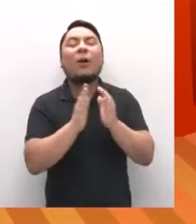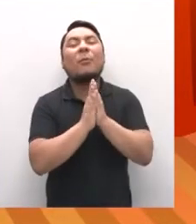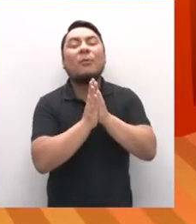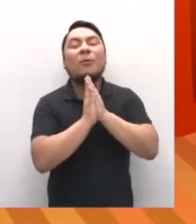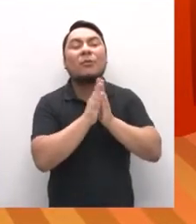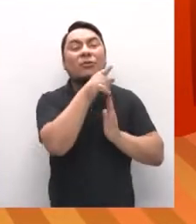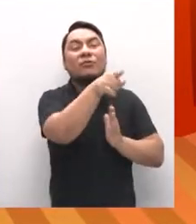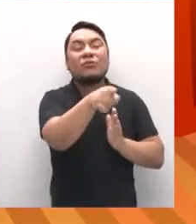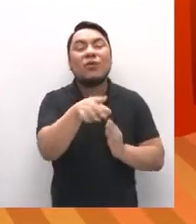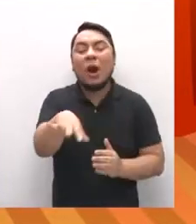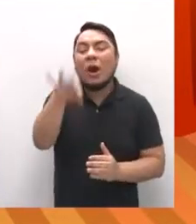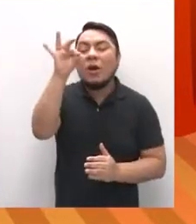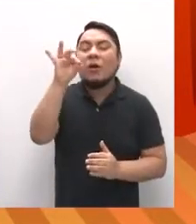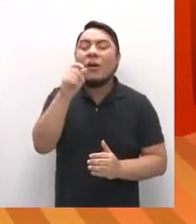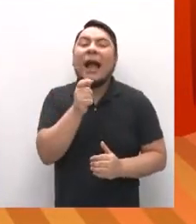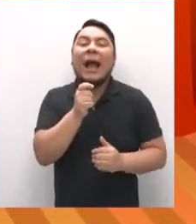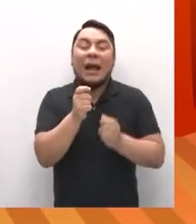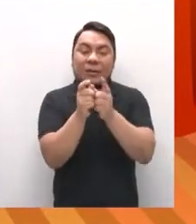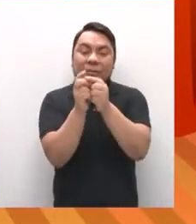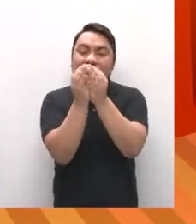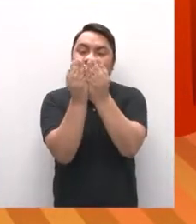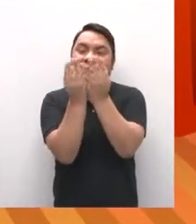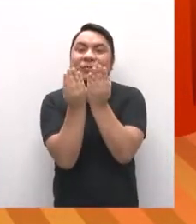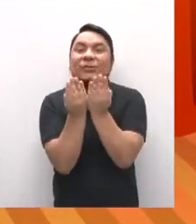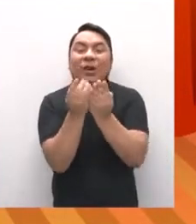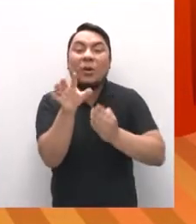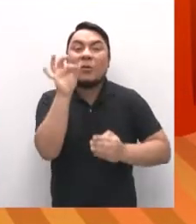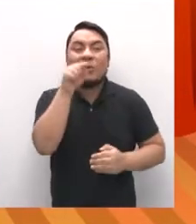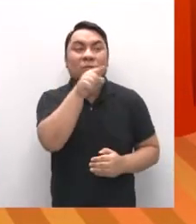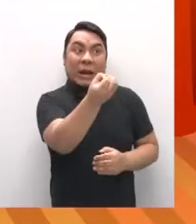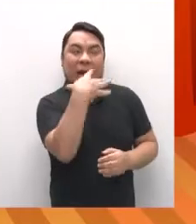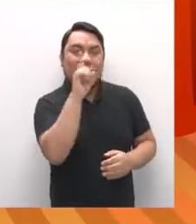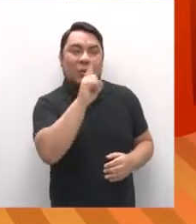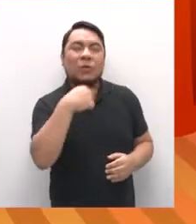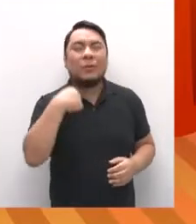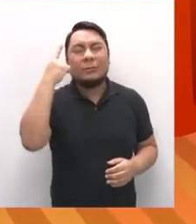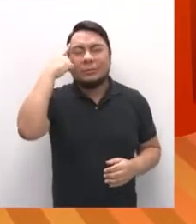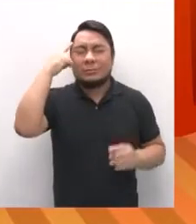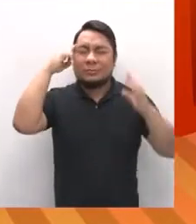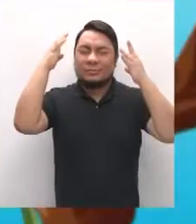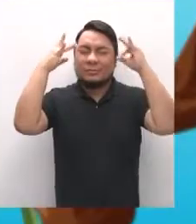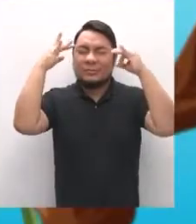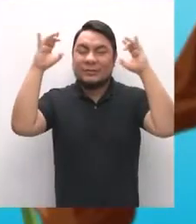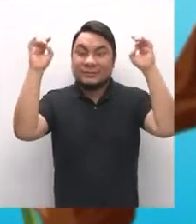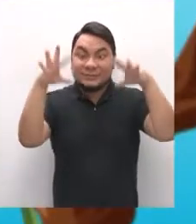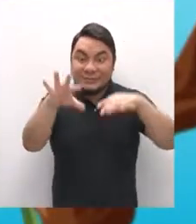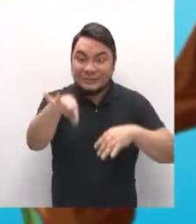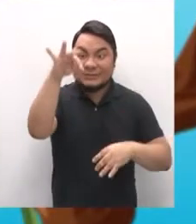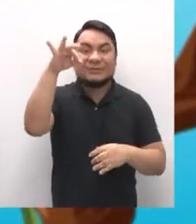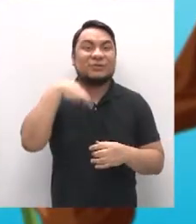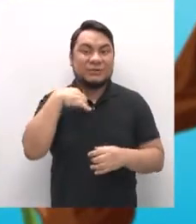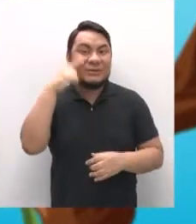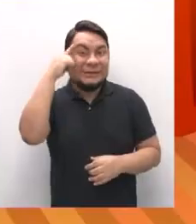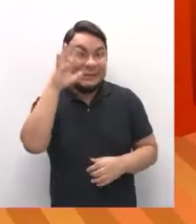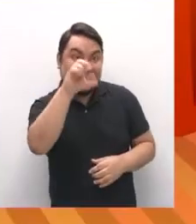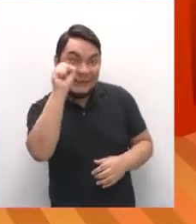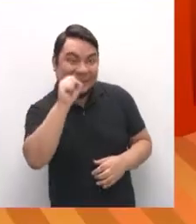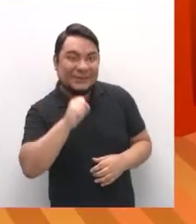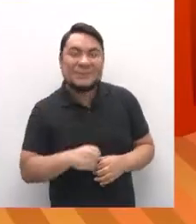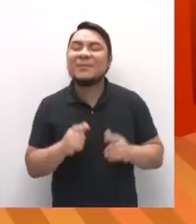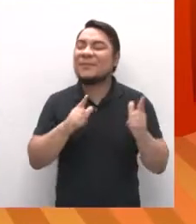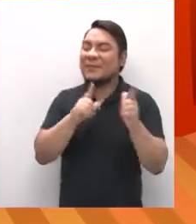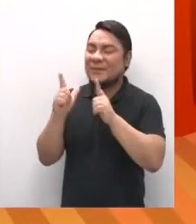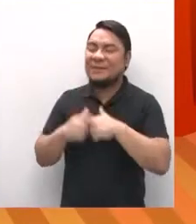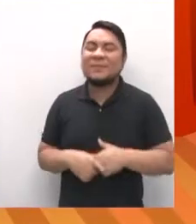una carta. Pero no me digas cuál es. Yo la adivinaré con mis poderes de mago. ¡Listo!